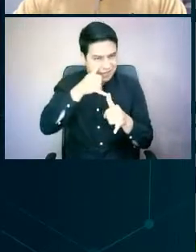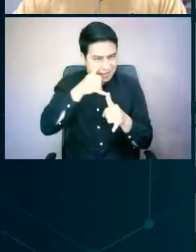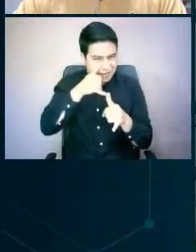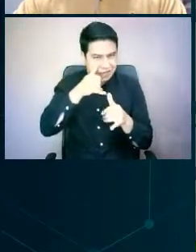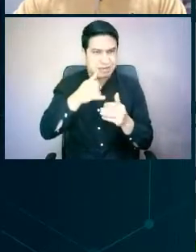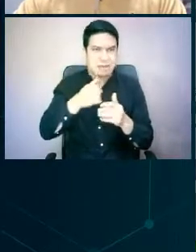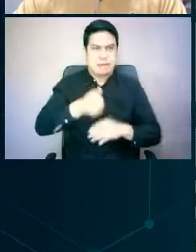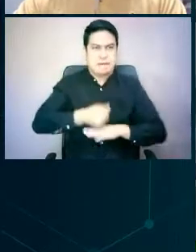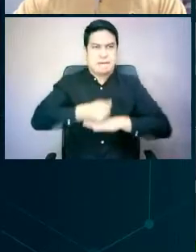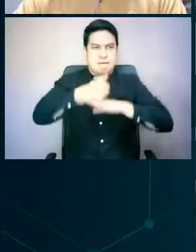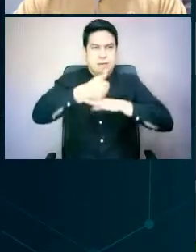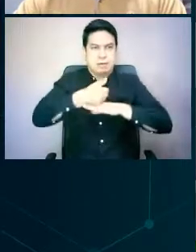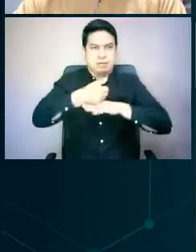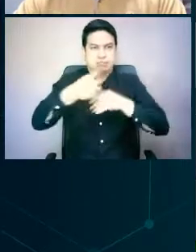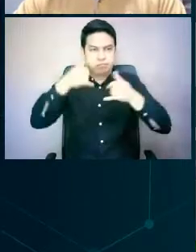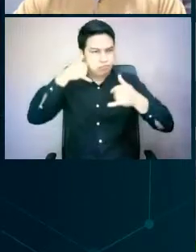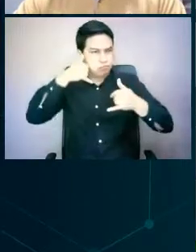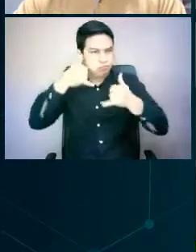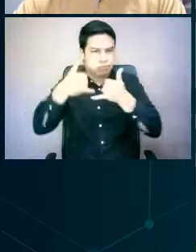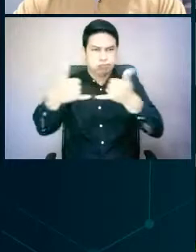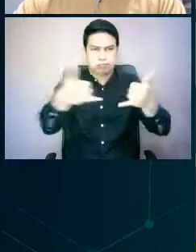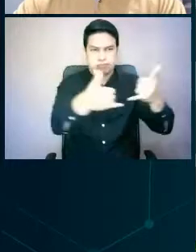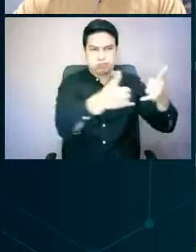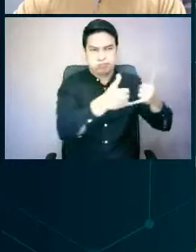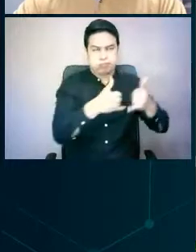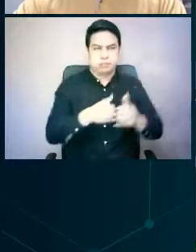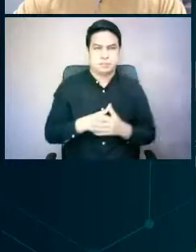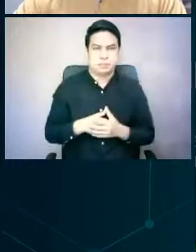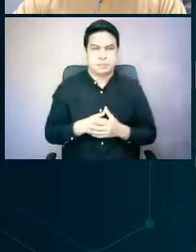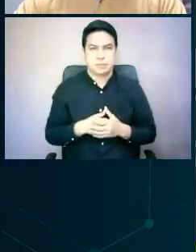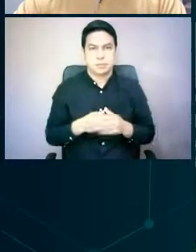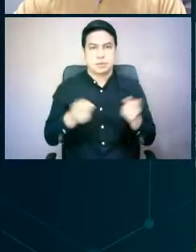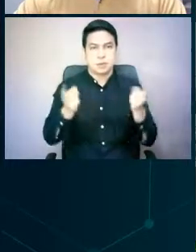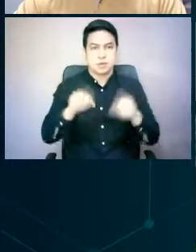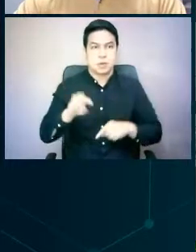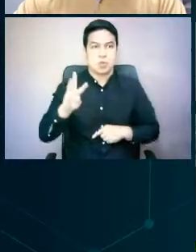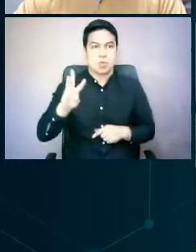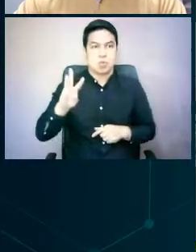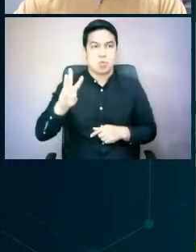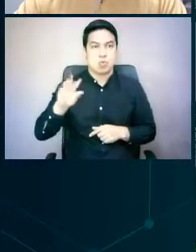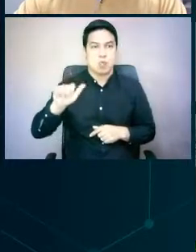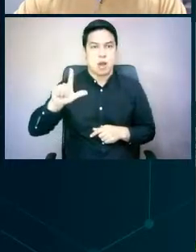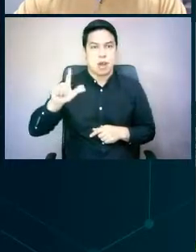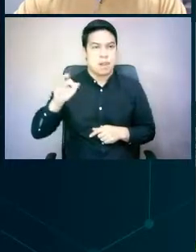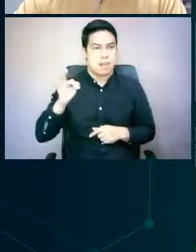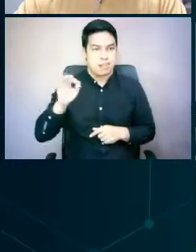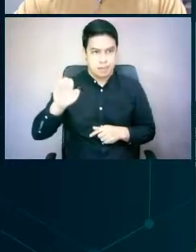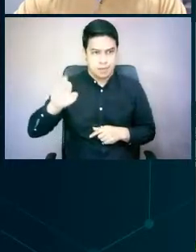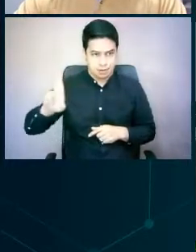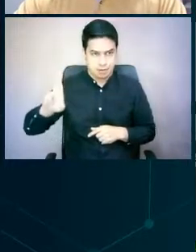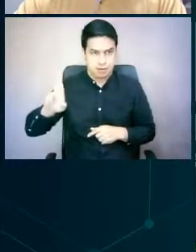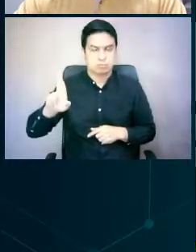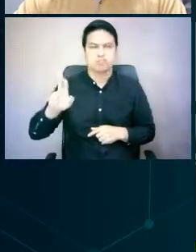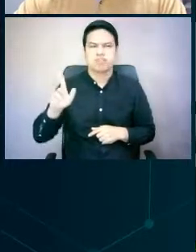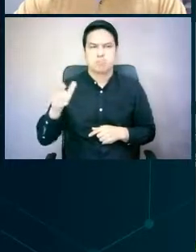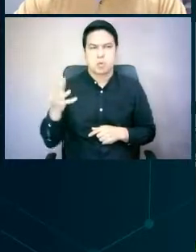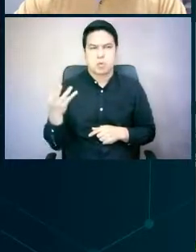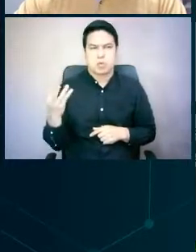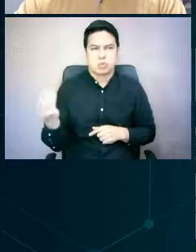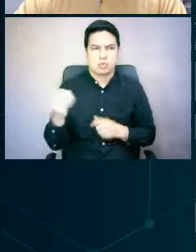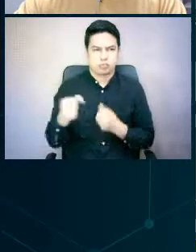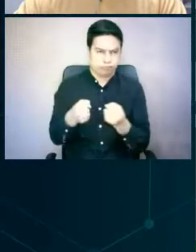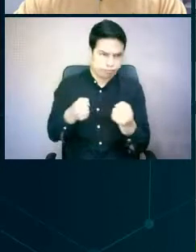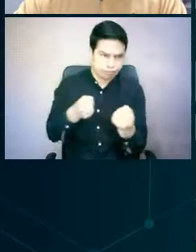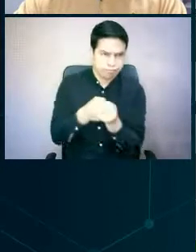compañero Walter Rodríguez, quien labora en la Unidad de Soporte de Tecnología de la Operación del Grupo